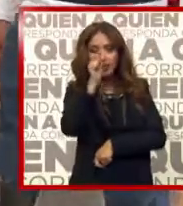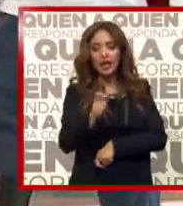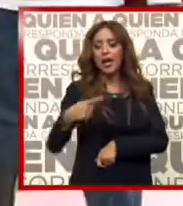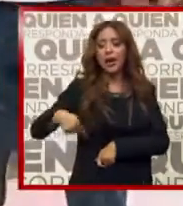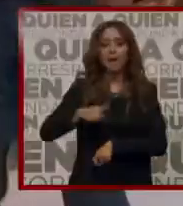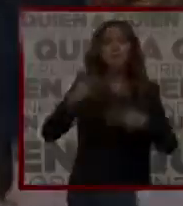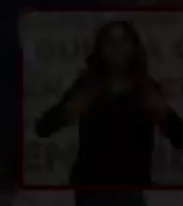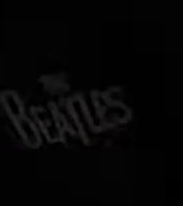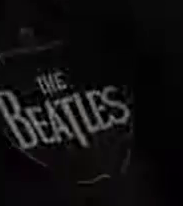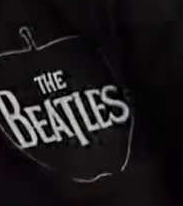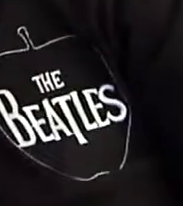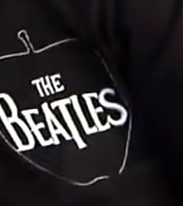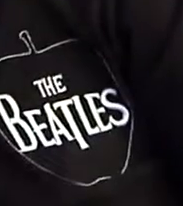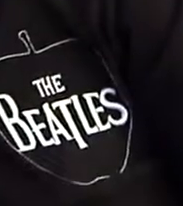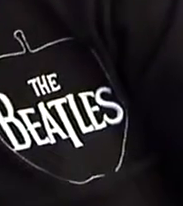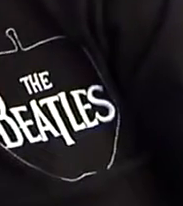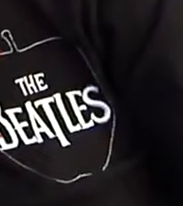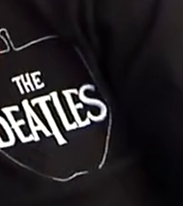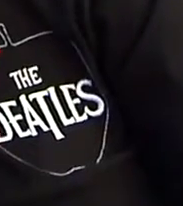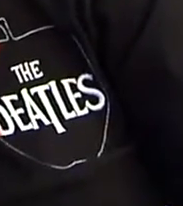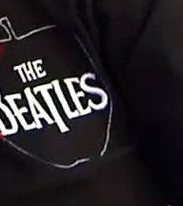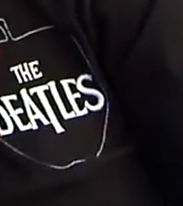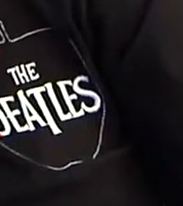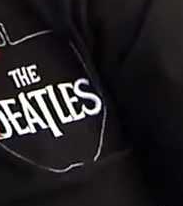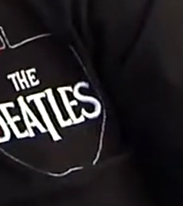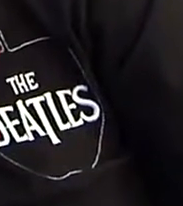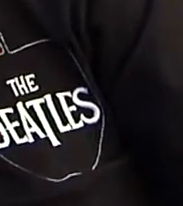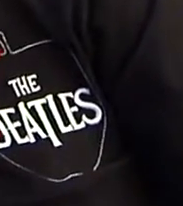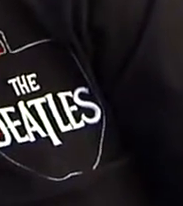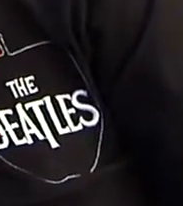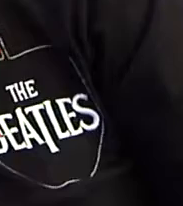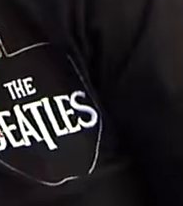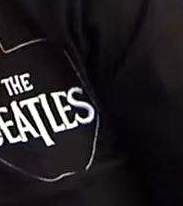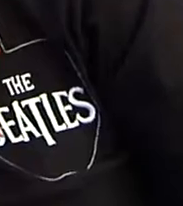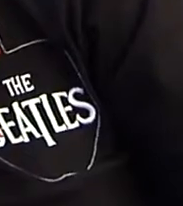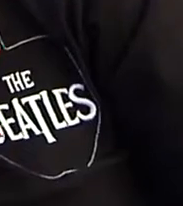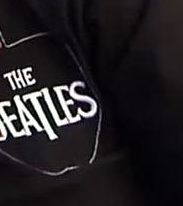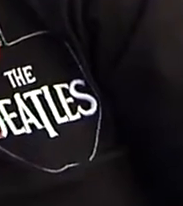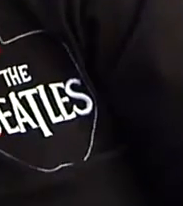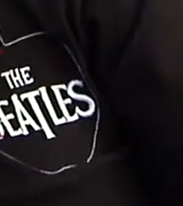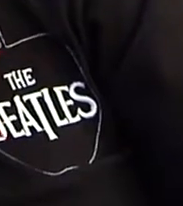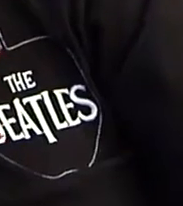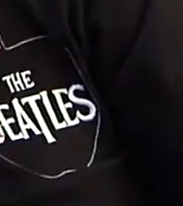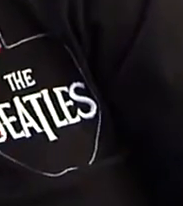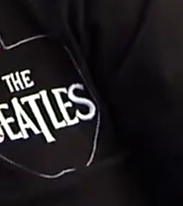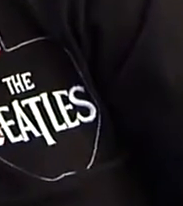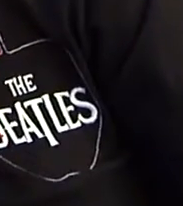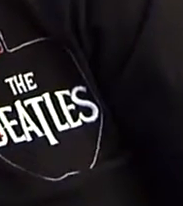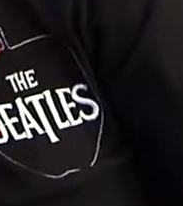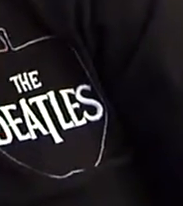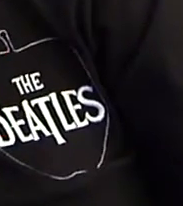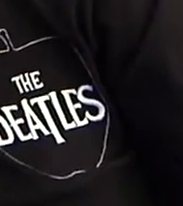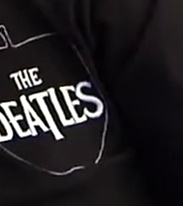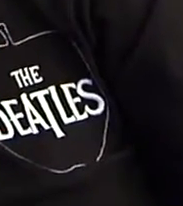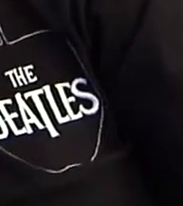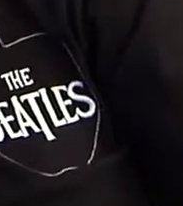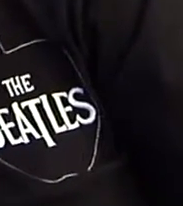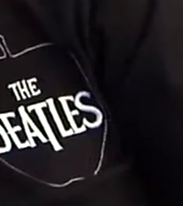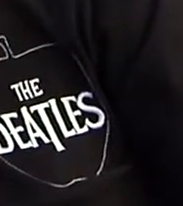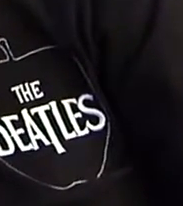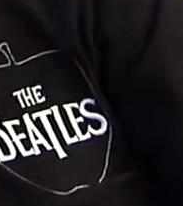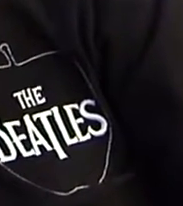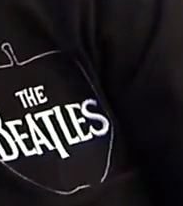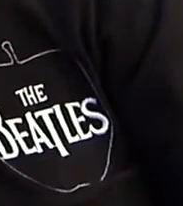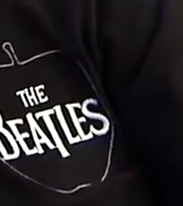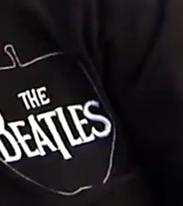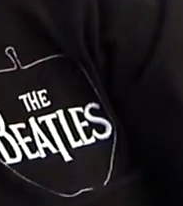caminar. Por esta gran donación que en la necesidad nos respalda, le digo de corazón, gracias Jorge